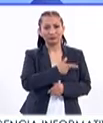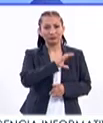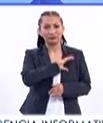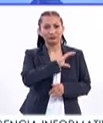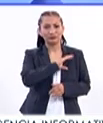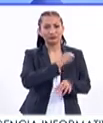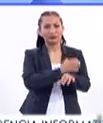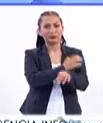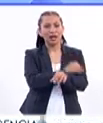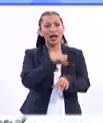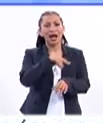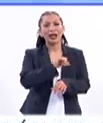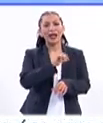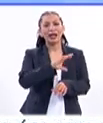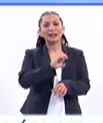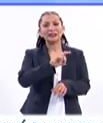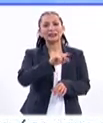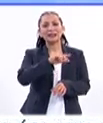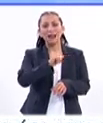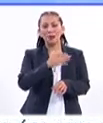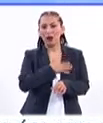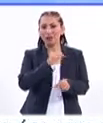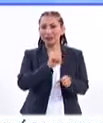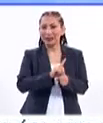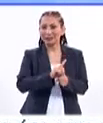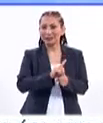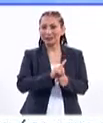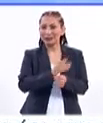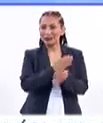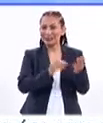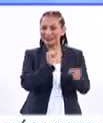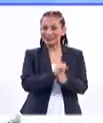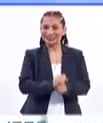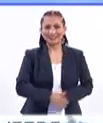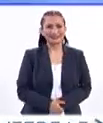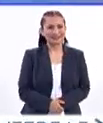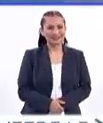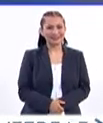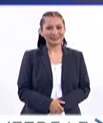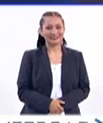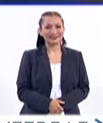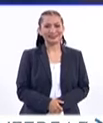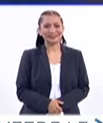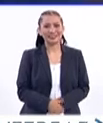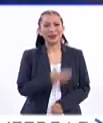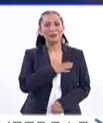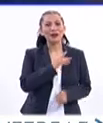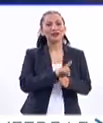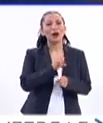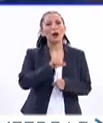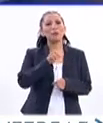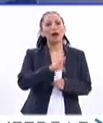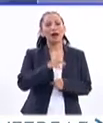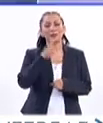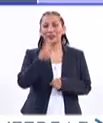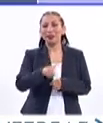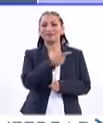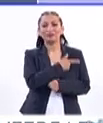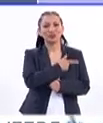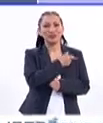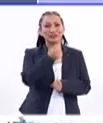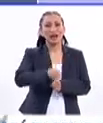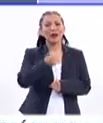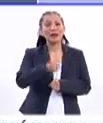mi queridísima compañera Ana Cristina Olvera. Ana Cris, muy buenos días, mitad de semana. Muy buenos días, Omar, es un verdadero